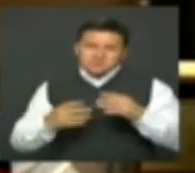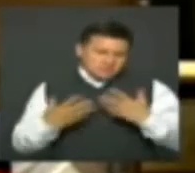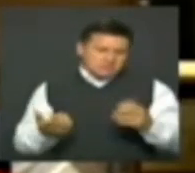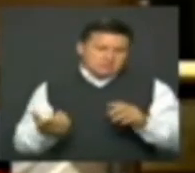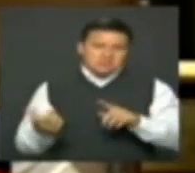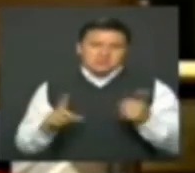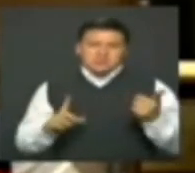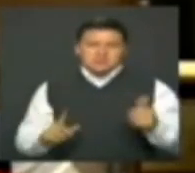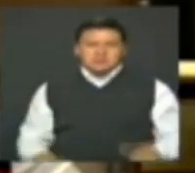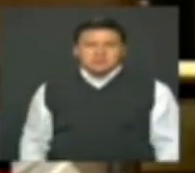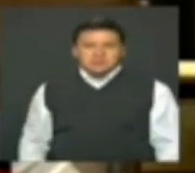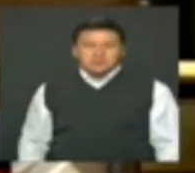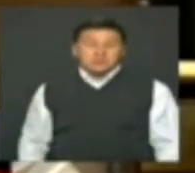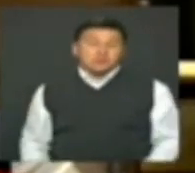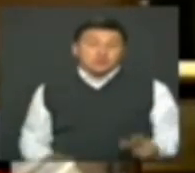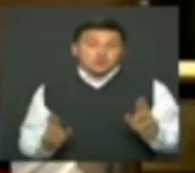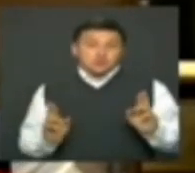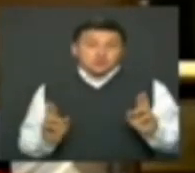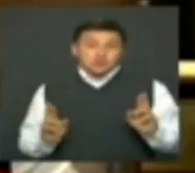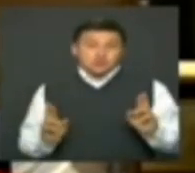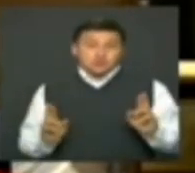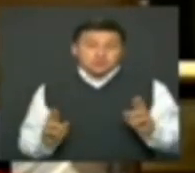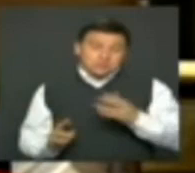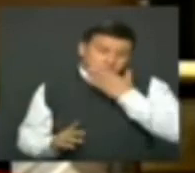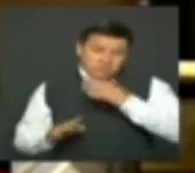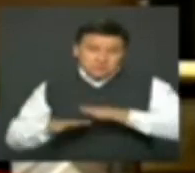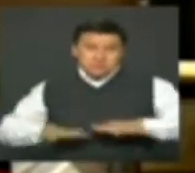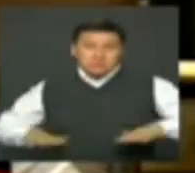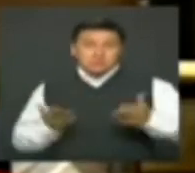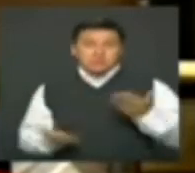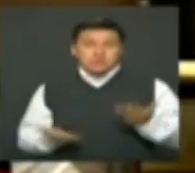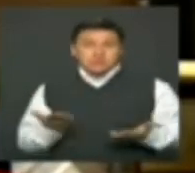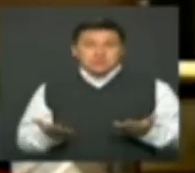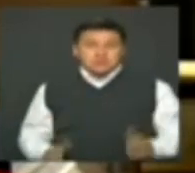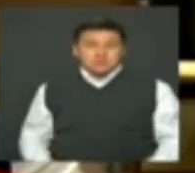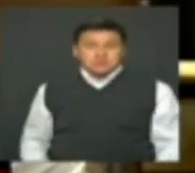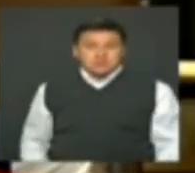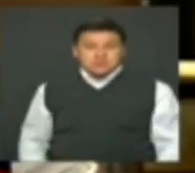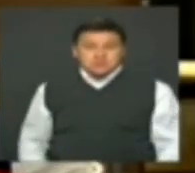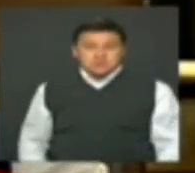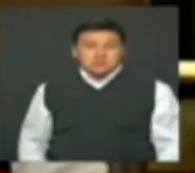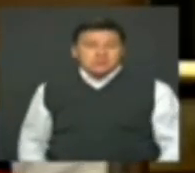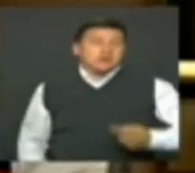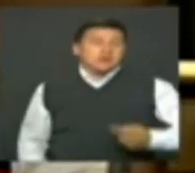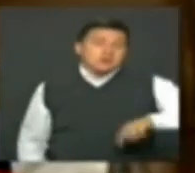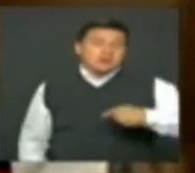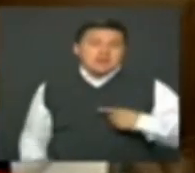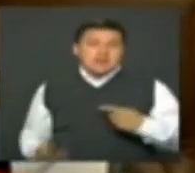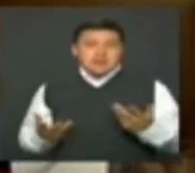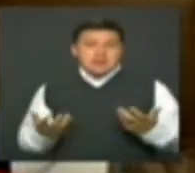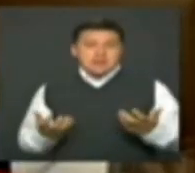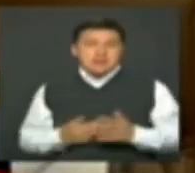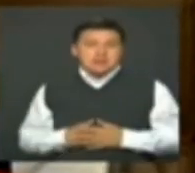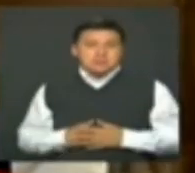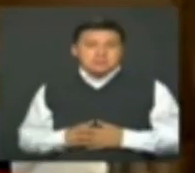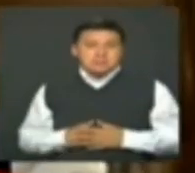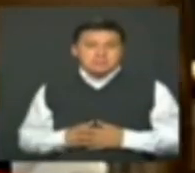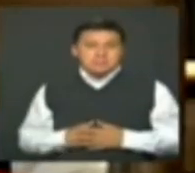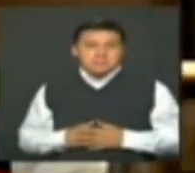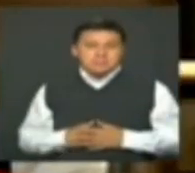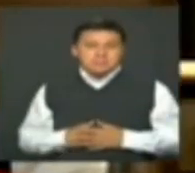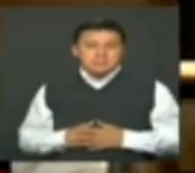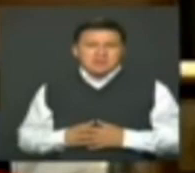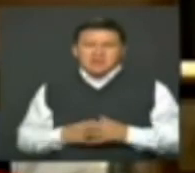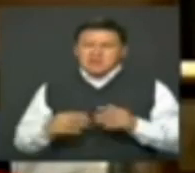termine. Y ojalá en el mejor de los escenarios posibles. Y en este momento sí quisiéramos que cesara la